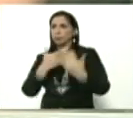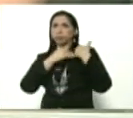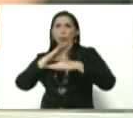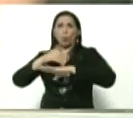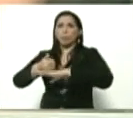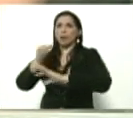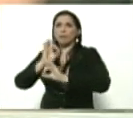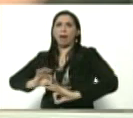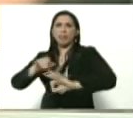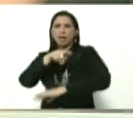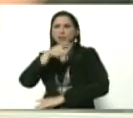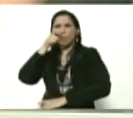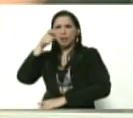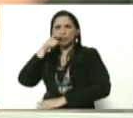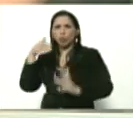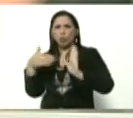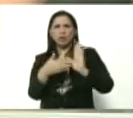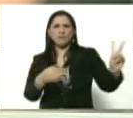operación,